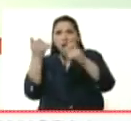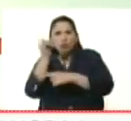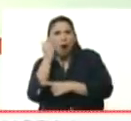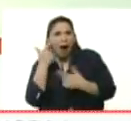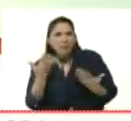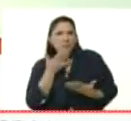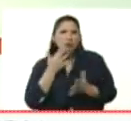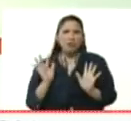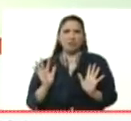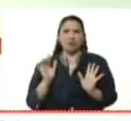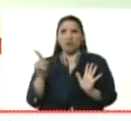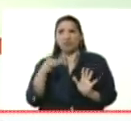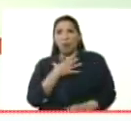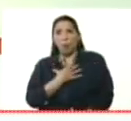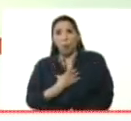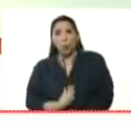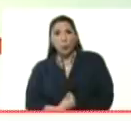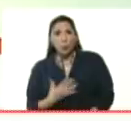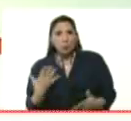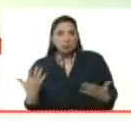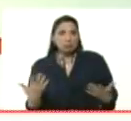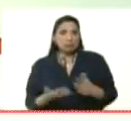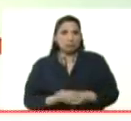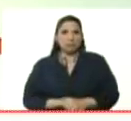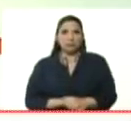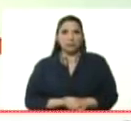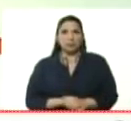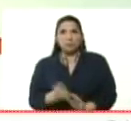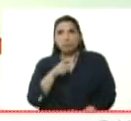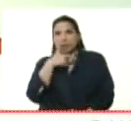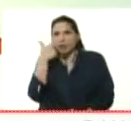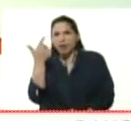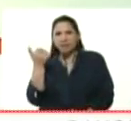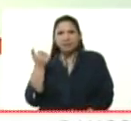es tristeza. Mucha pena. Chacao,